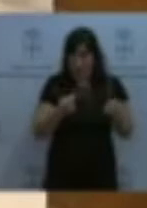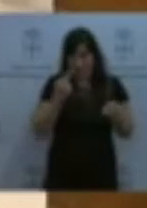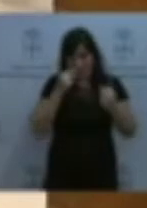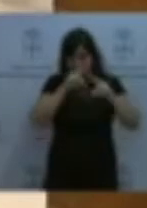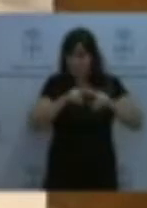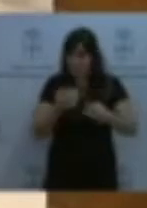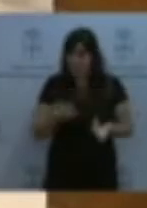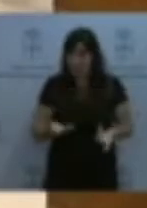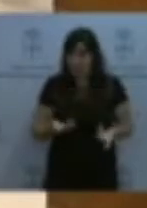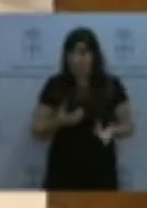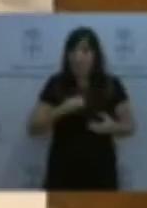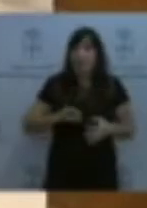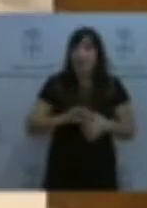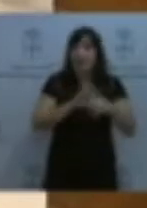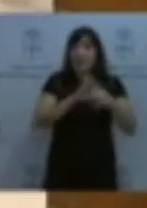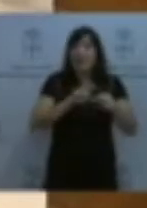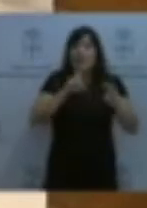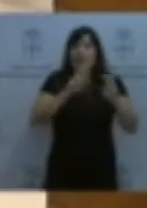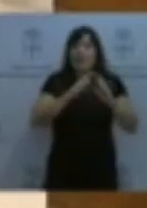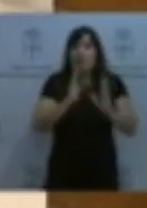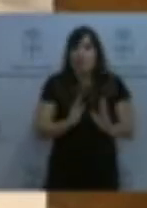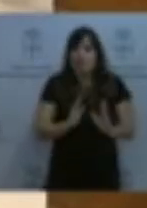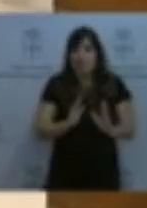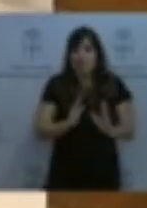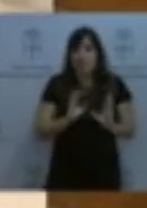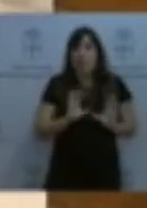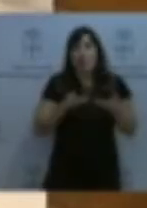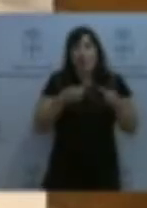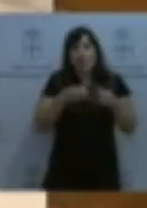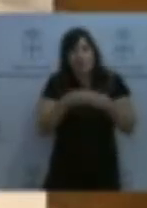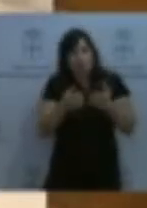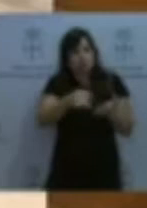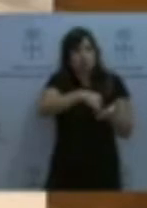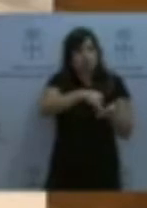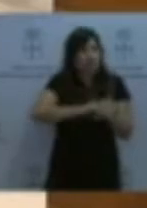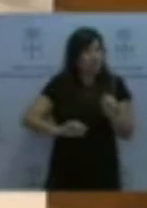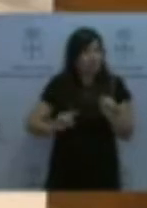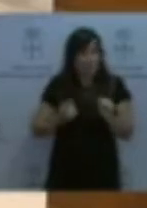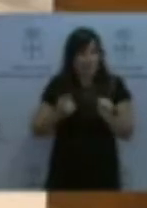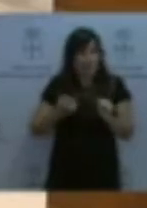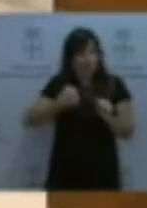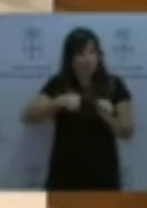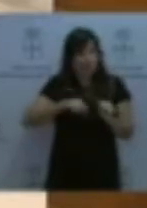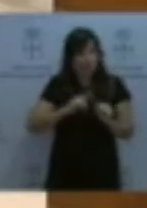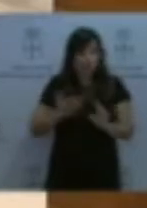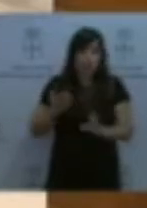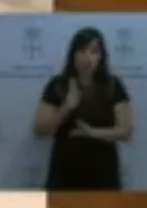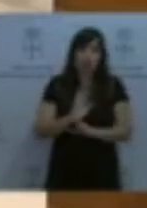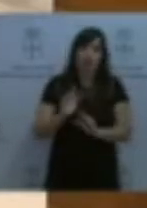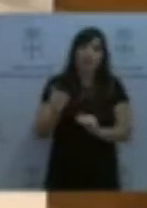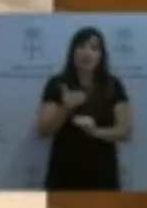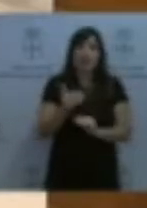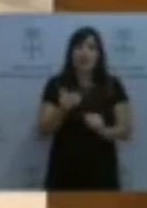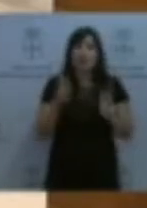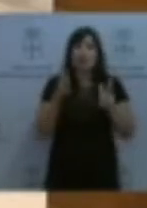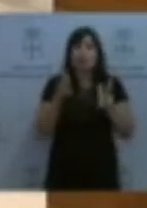doméstica, a los colectivos más desfavorecidos, hemos planteado a través del Consejo Consultivo de la CNMC una modificación de